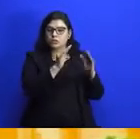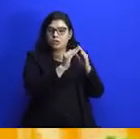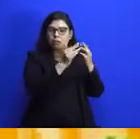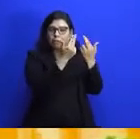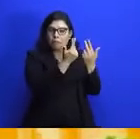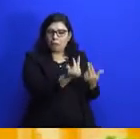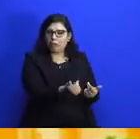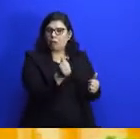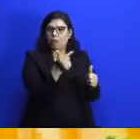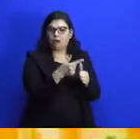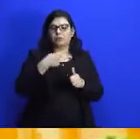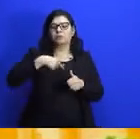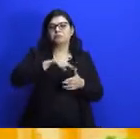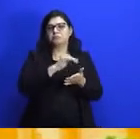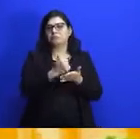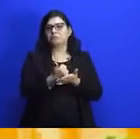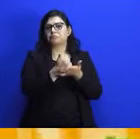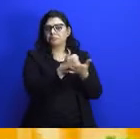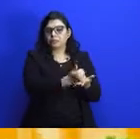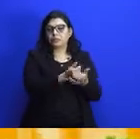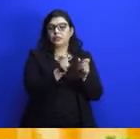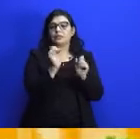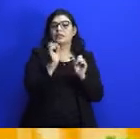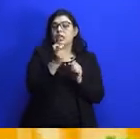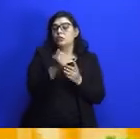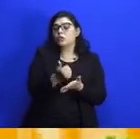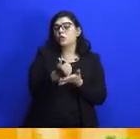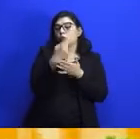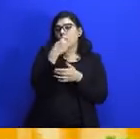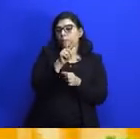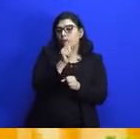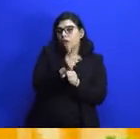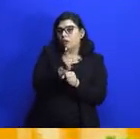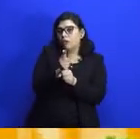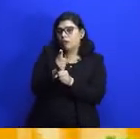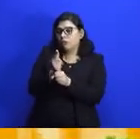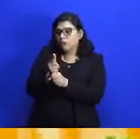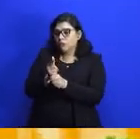centro de continuidad de operaciones, podemos identificar,